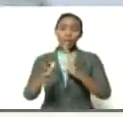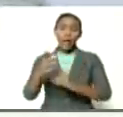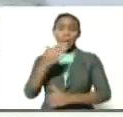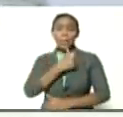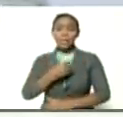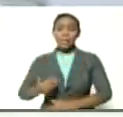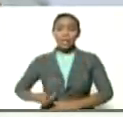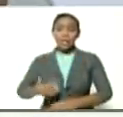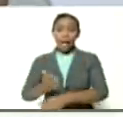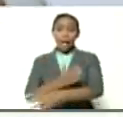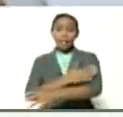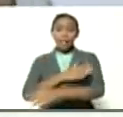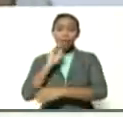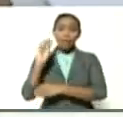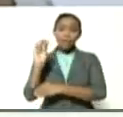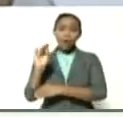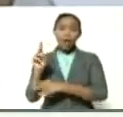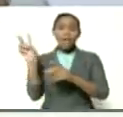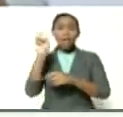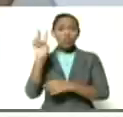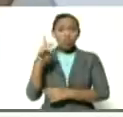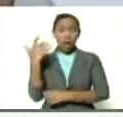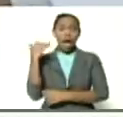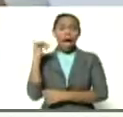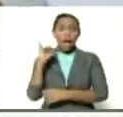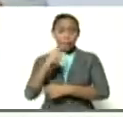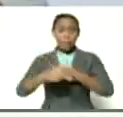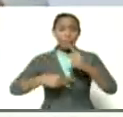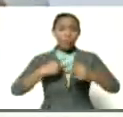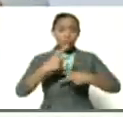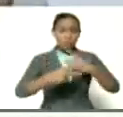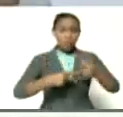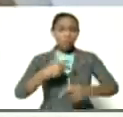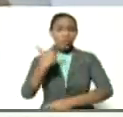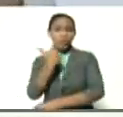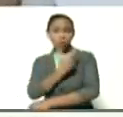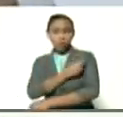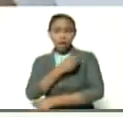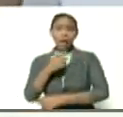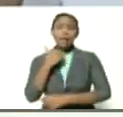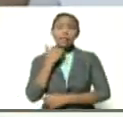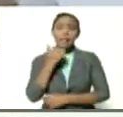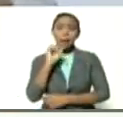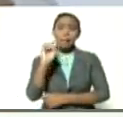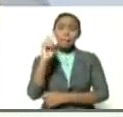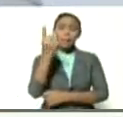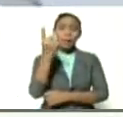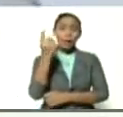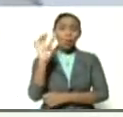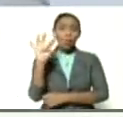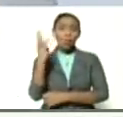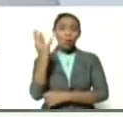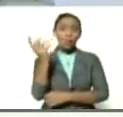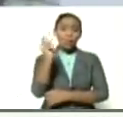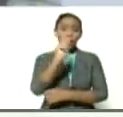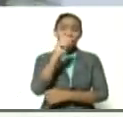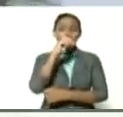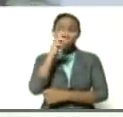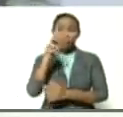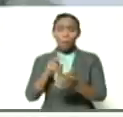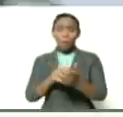había anunciado. Venezuela tendrá su proceso de vacunación a partir del primer cuatrimestre del año